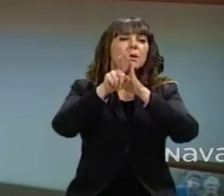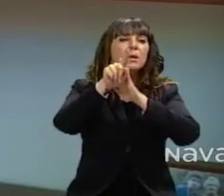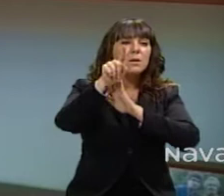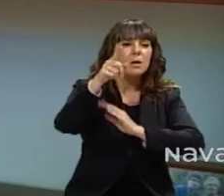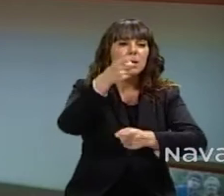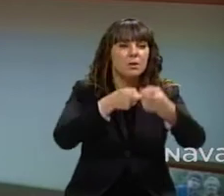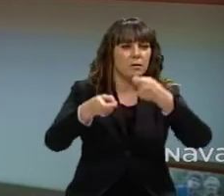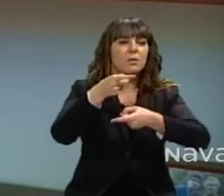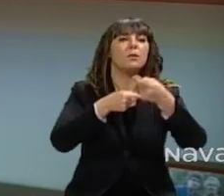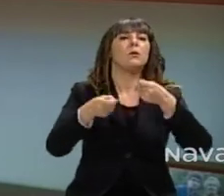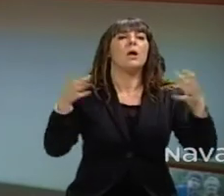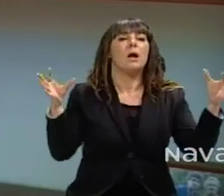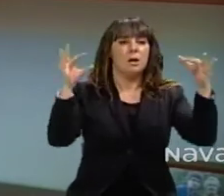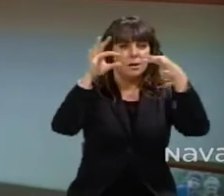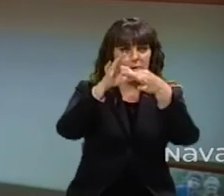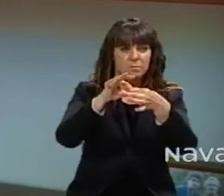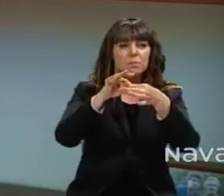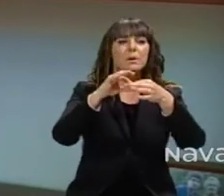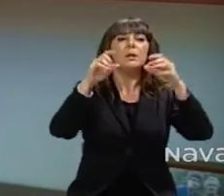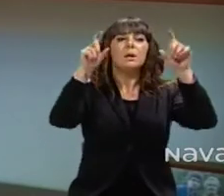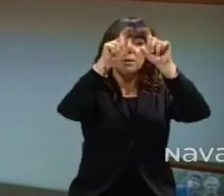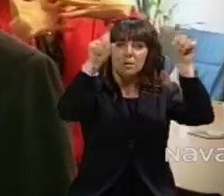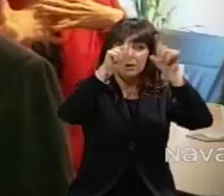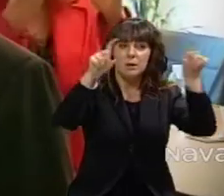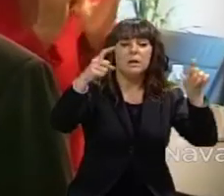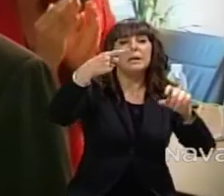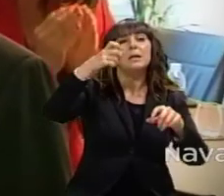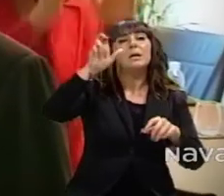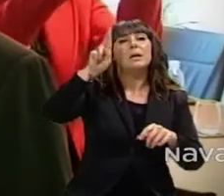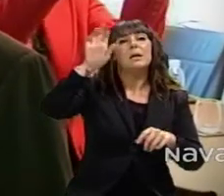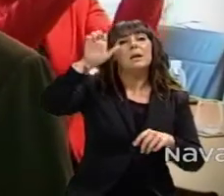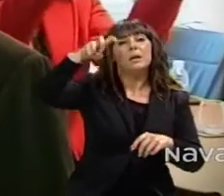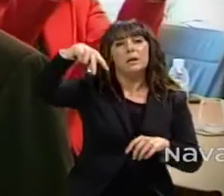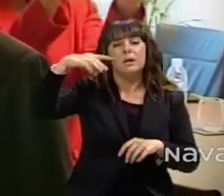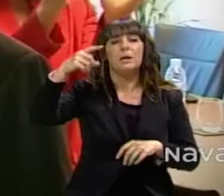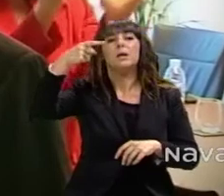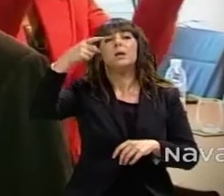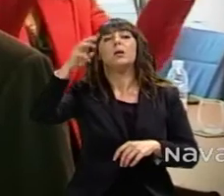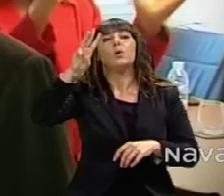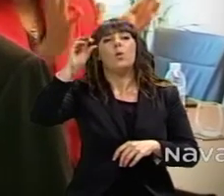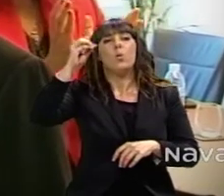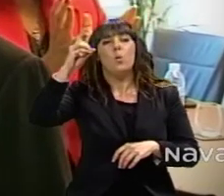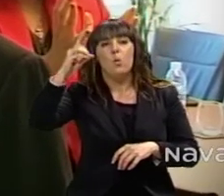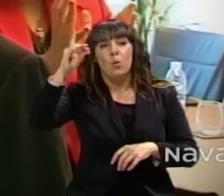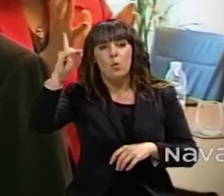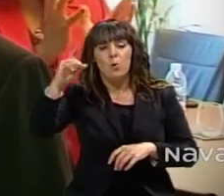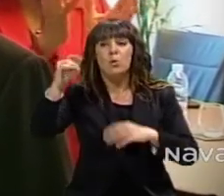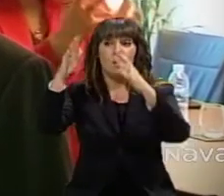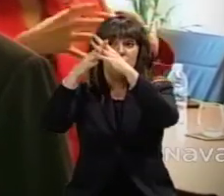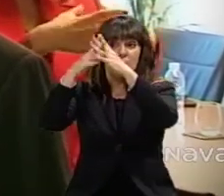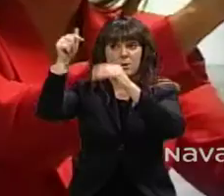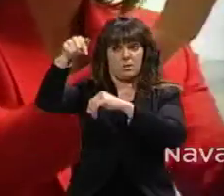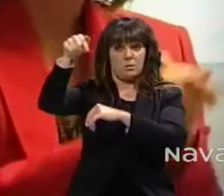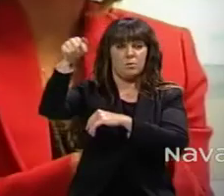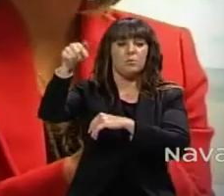Empresarial de Greenwood, que es un condado en el estado de Carolina del Sur, en los Estados Unidos.